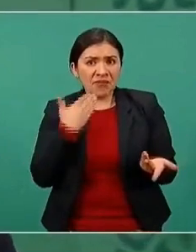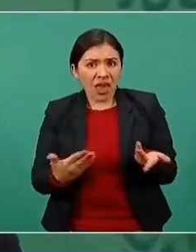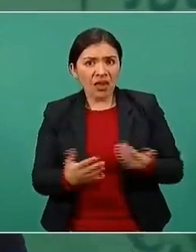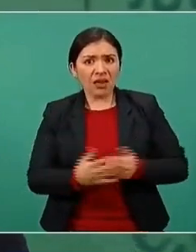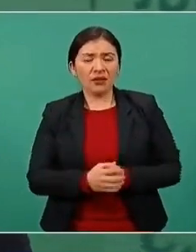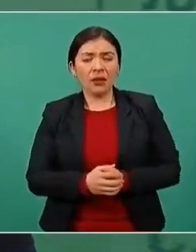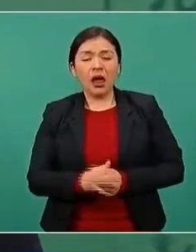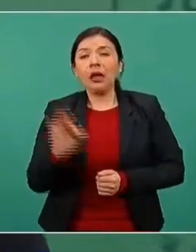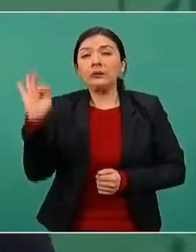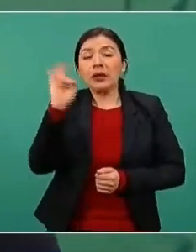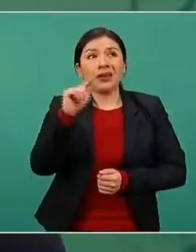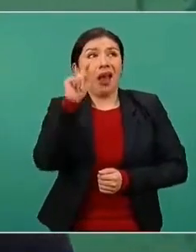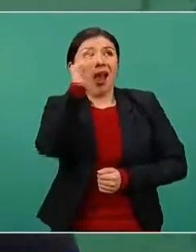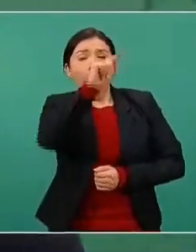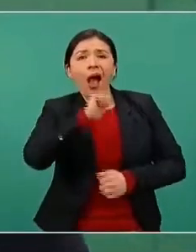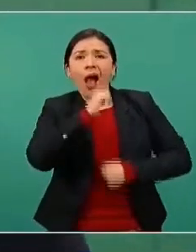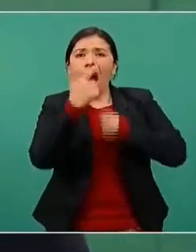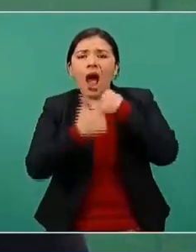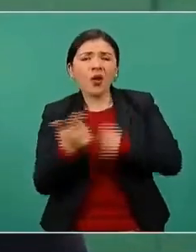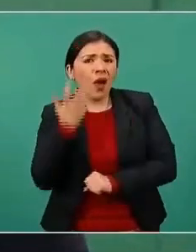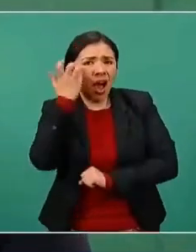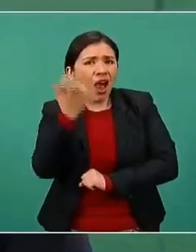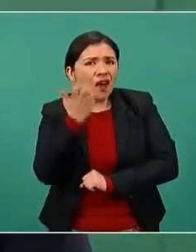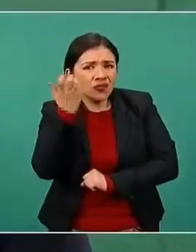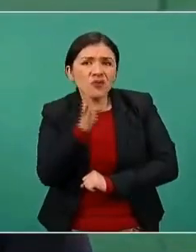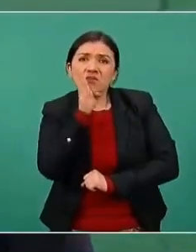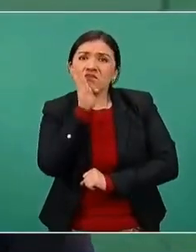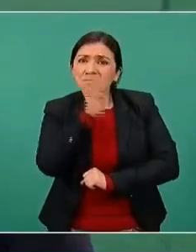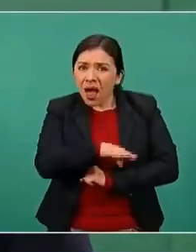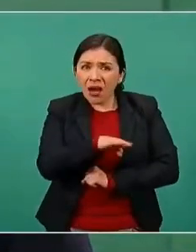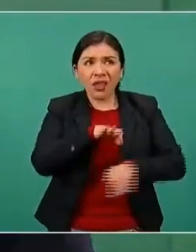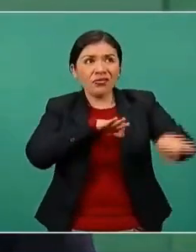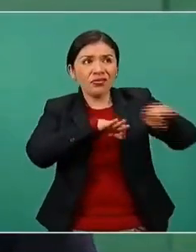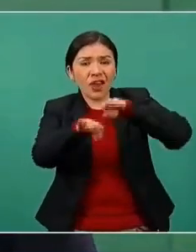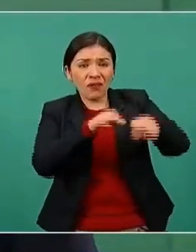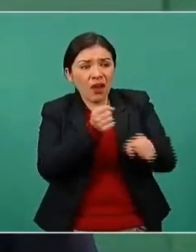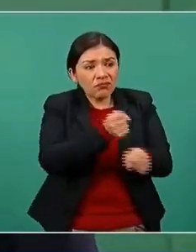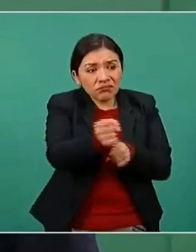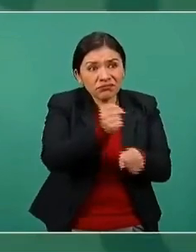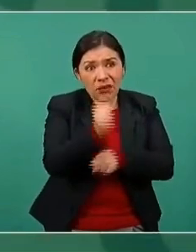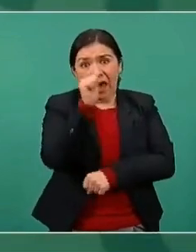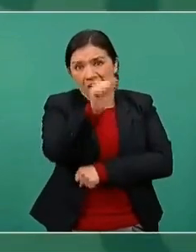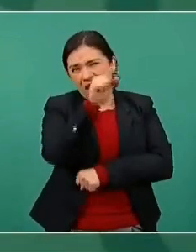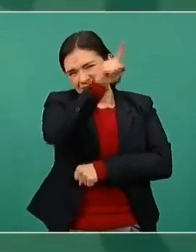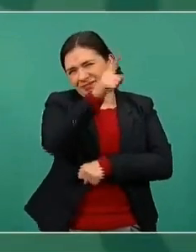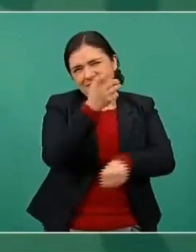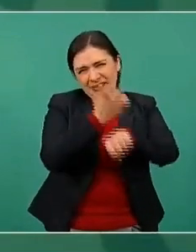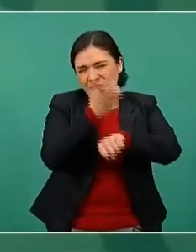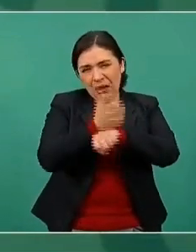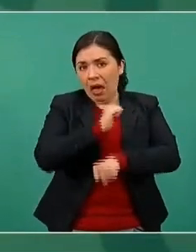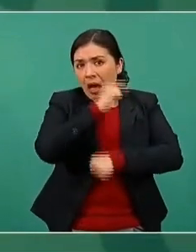Si se están cometiendo abusos del lado estadounidense a los trabajadores,